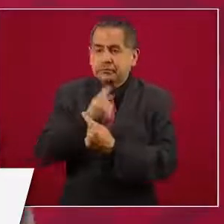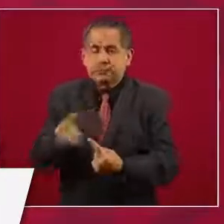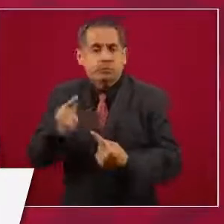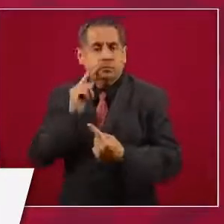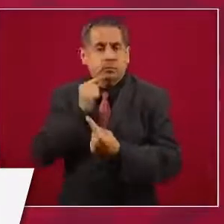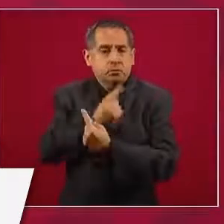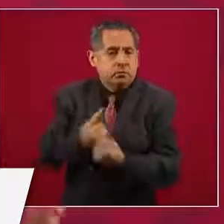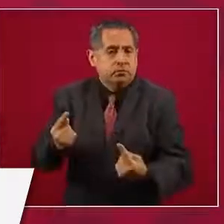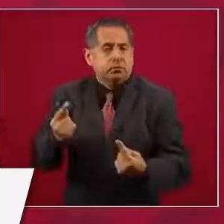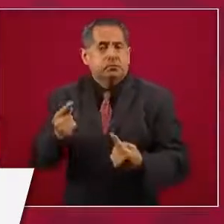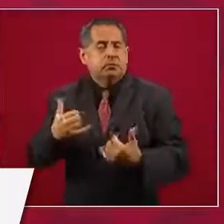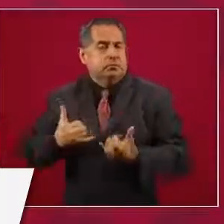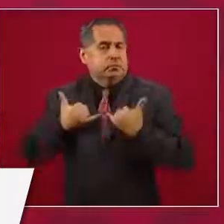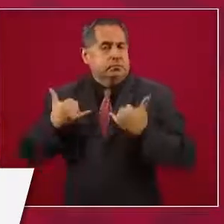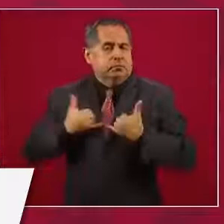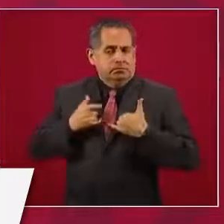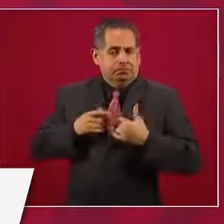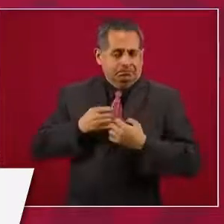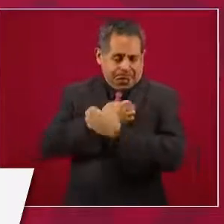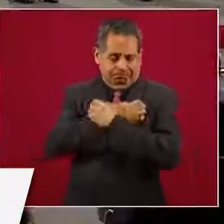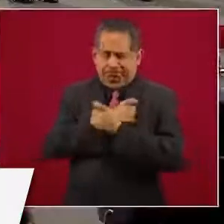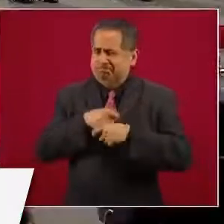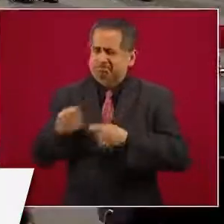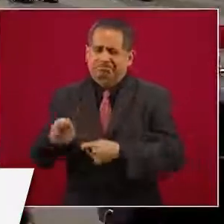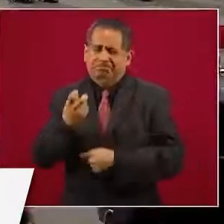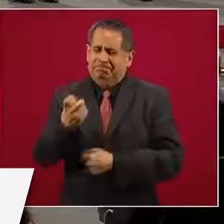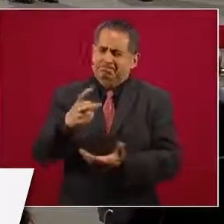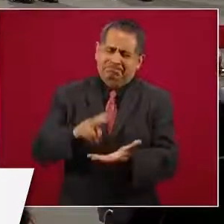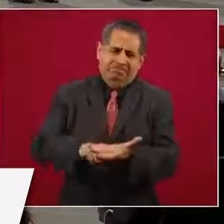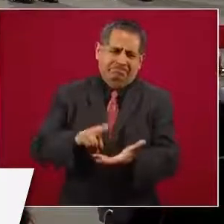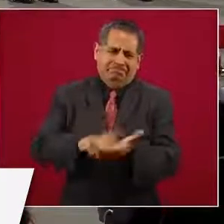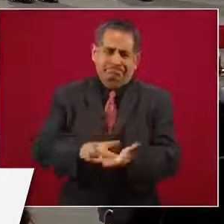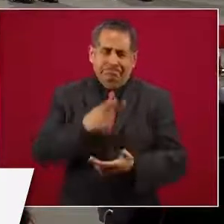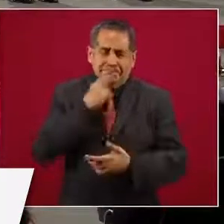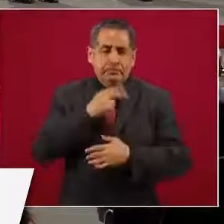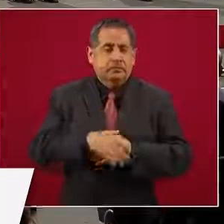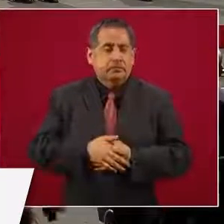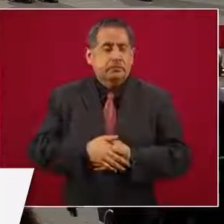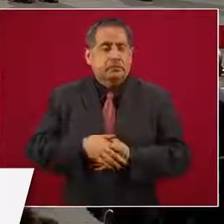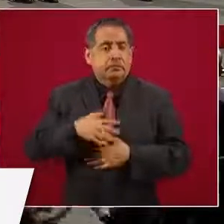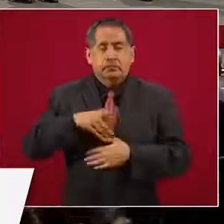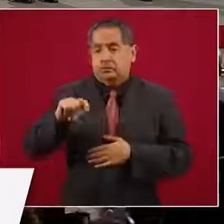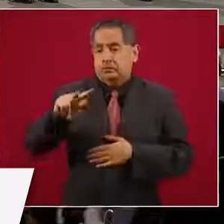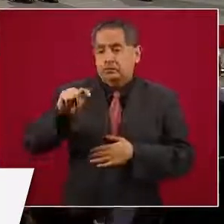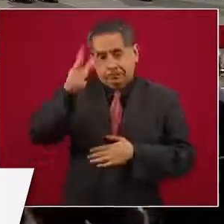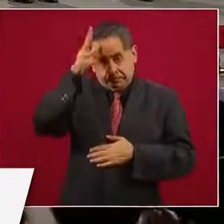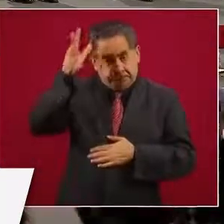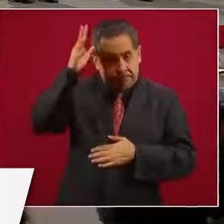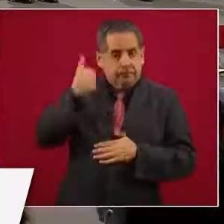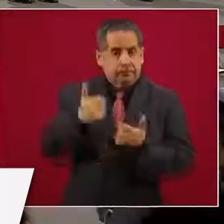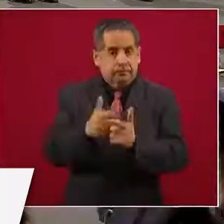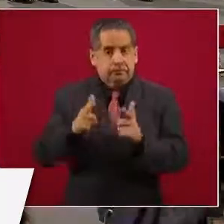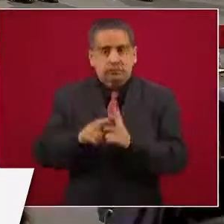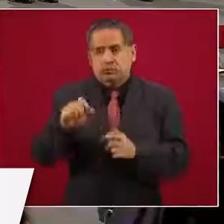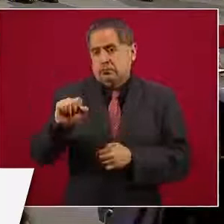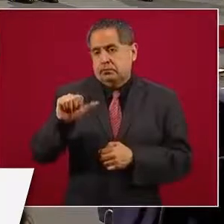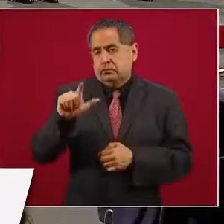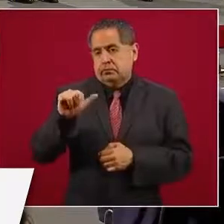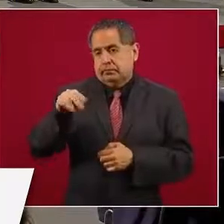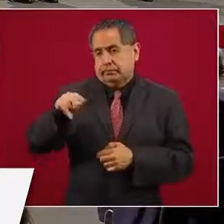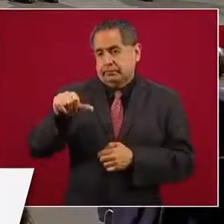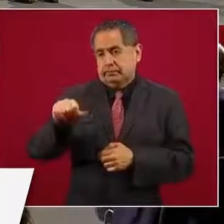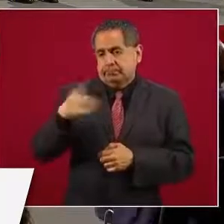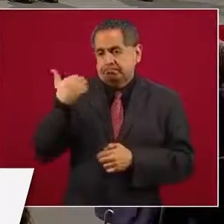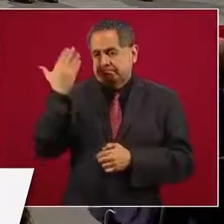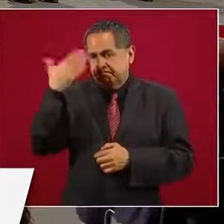de niñas y de jóvenes mexicanos. En TV Azteca y en Grupo Salinas sabemos